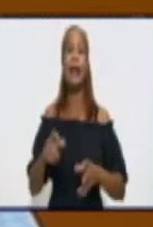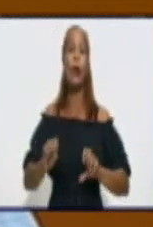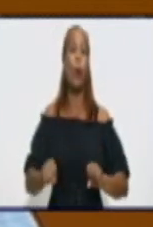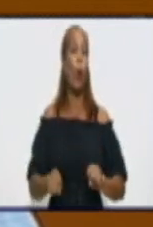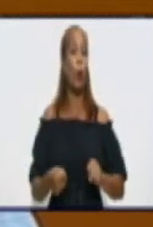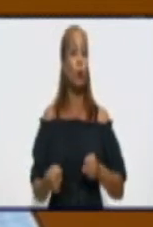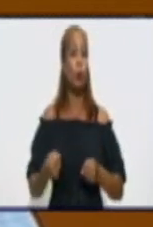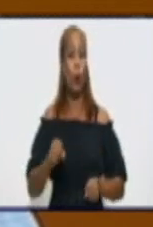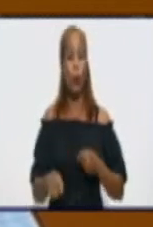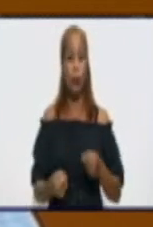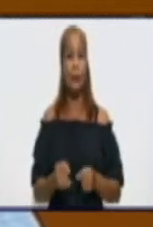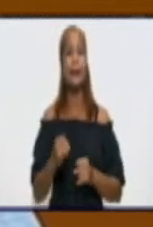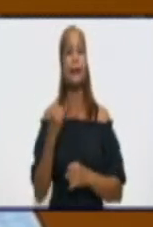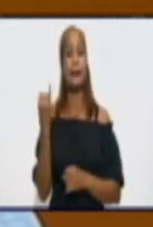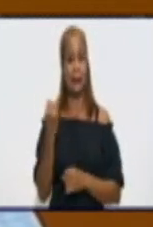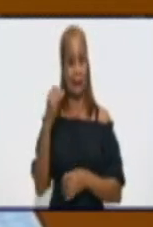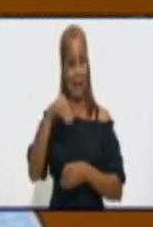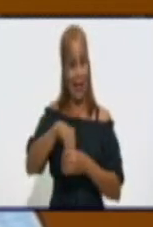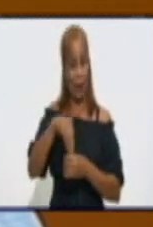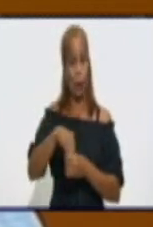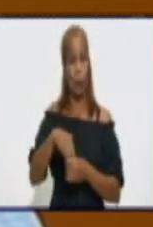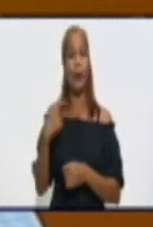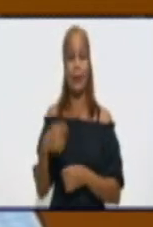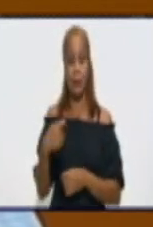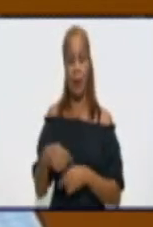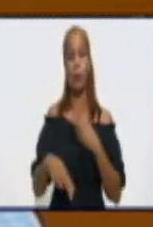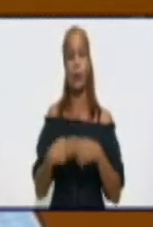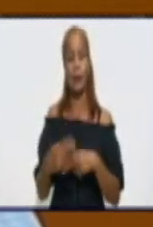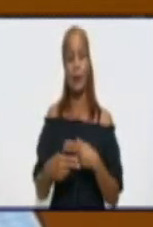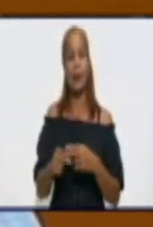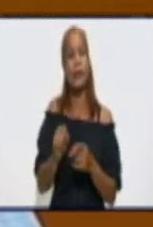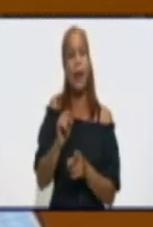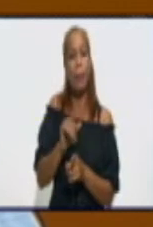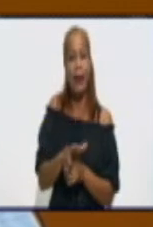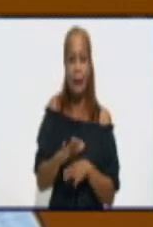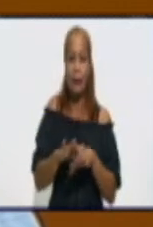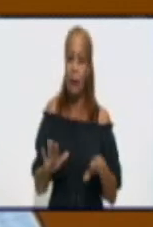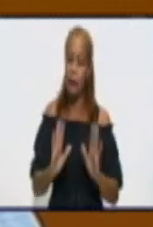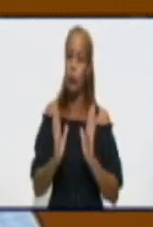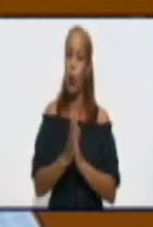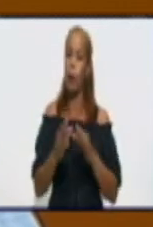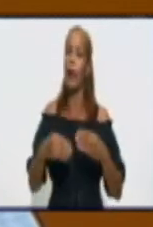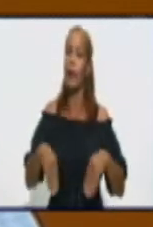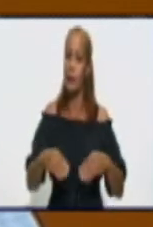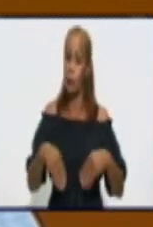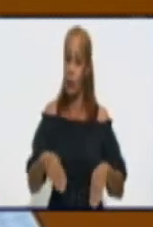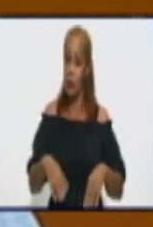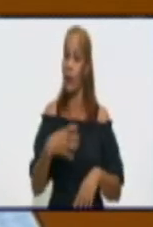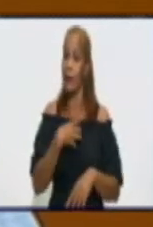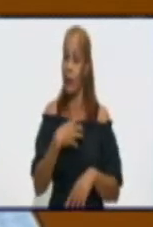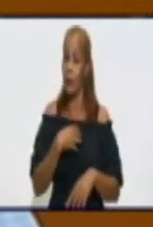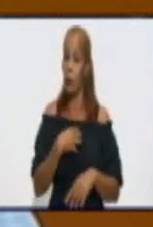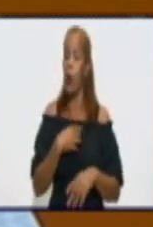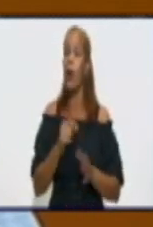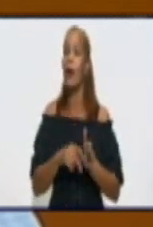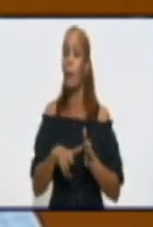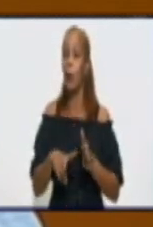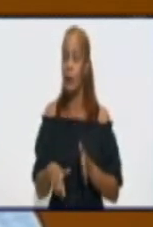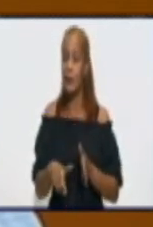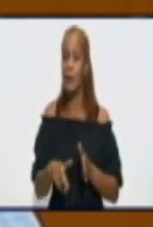función de este candidato vacunal. Y a partir de todas las situaciones que ha estado pasando la provincia con la